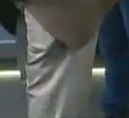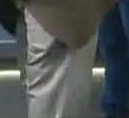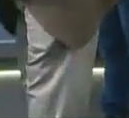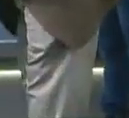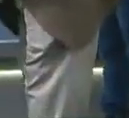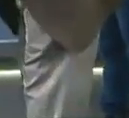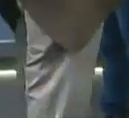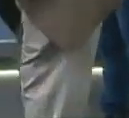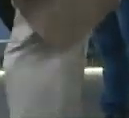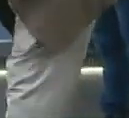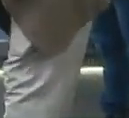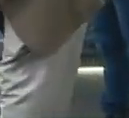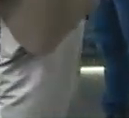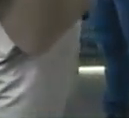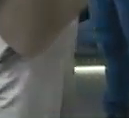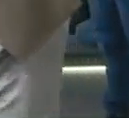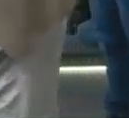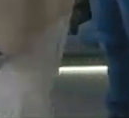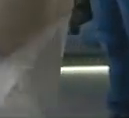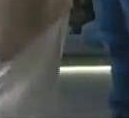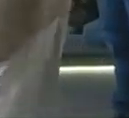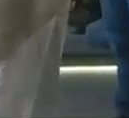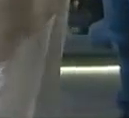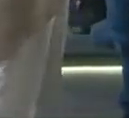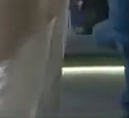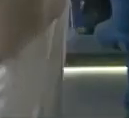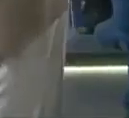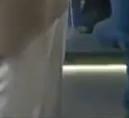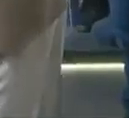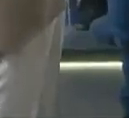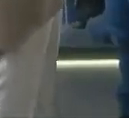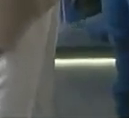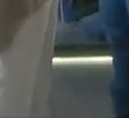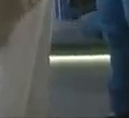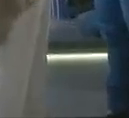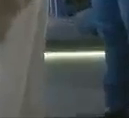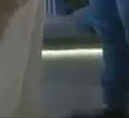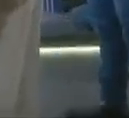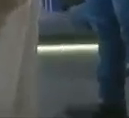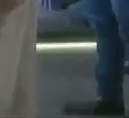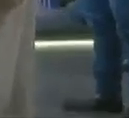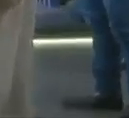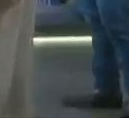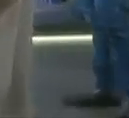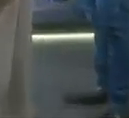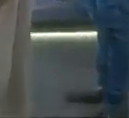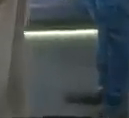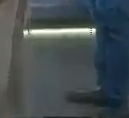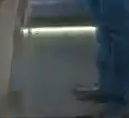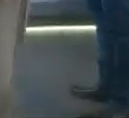Dios. Y del doctor José Gregorio Hernández también. Hay que pedirle su ayuda. Dos pasitos adelante.